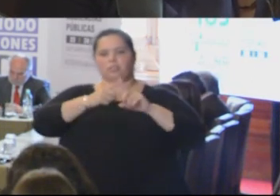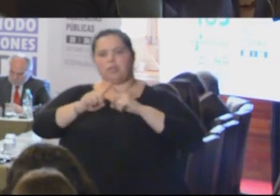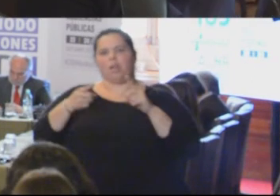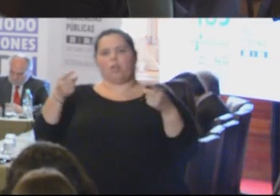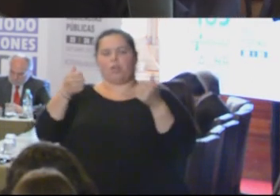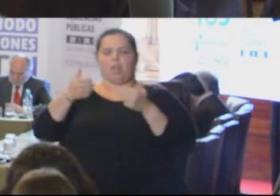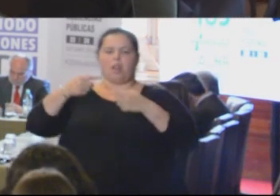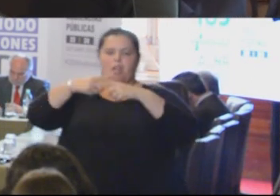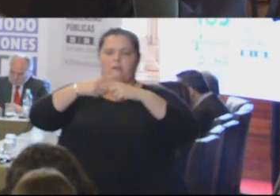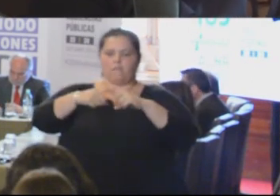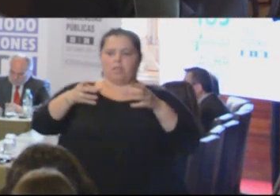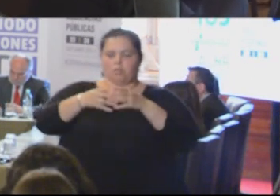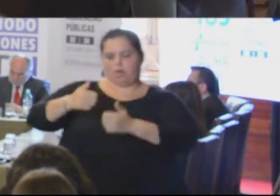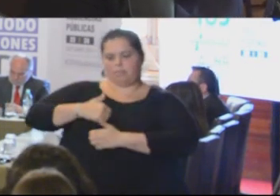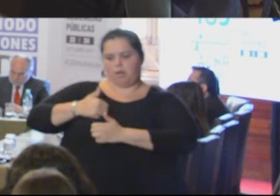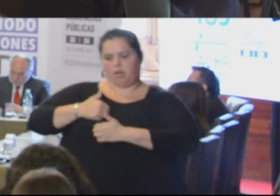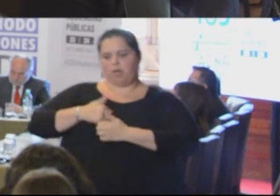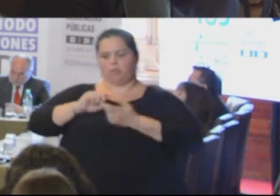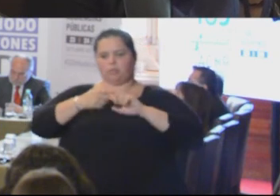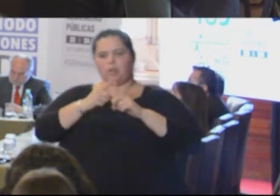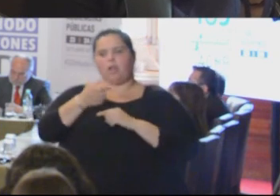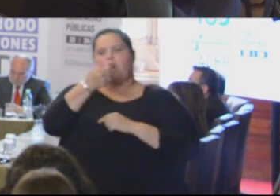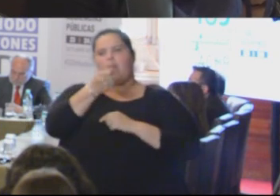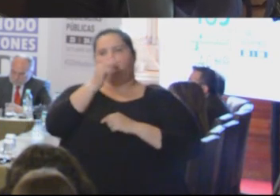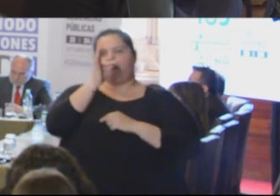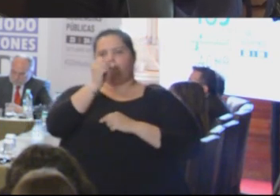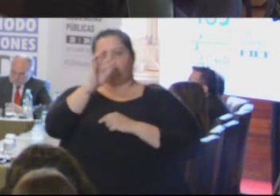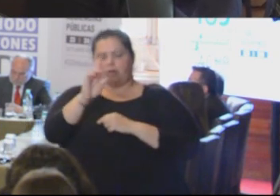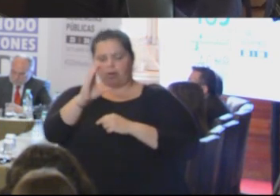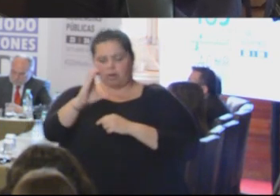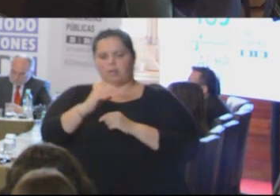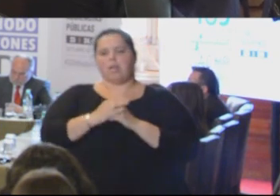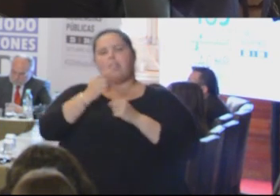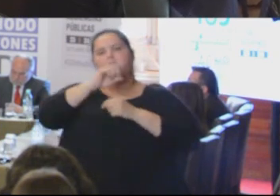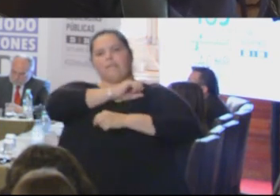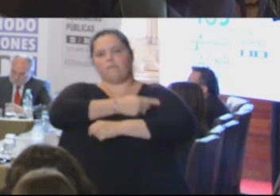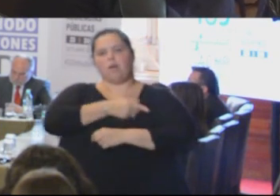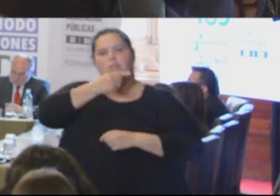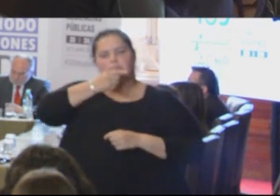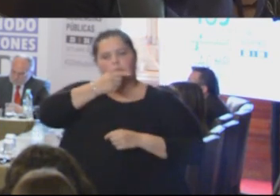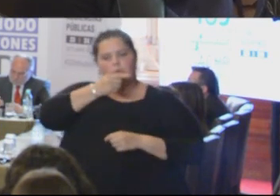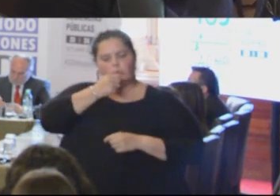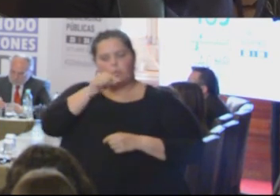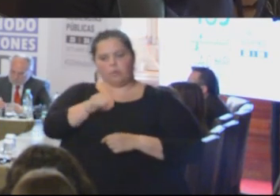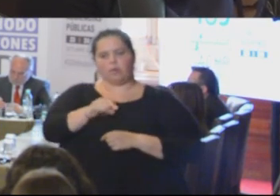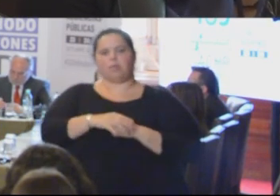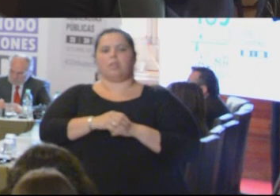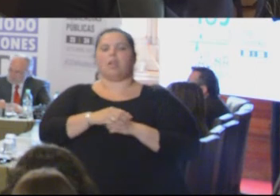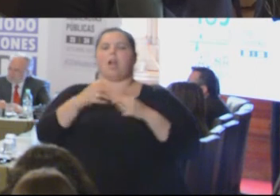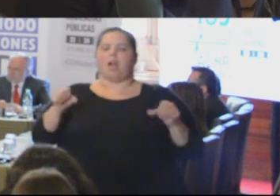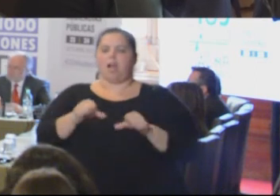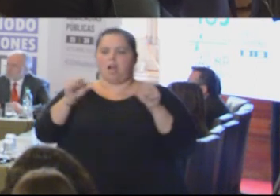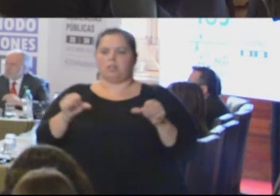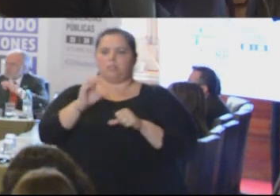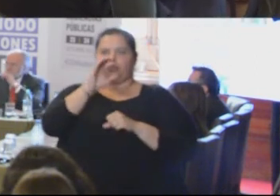erradicada en los integrantes de las farc de la fuerza pública y luego que el acto legislativo 01 del 2017 llama los